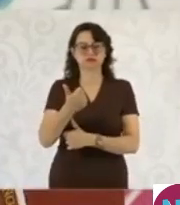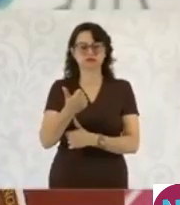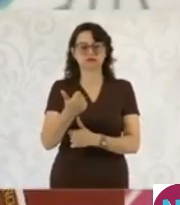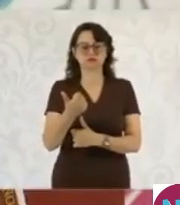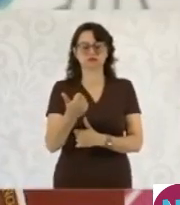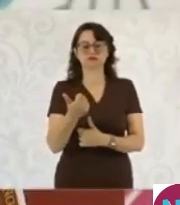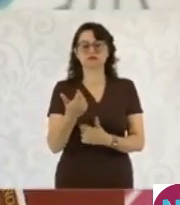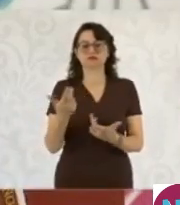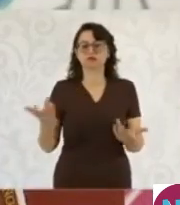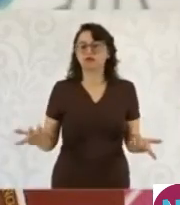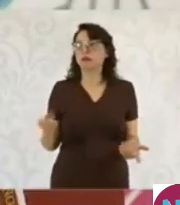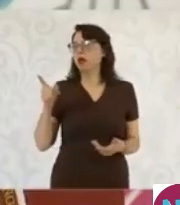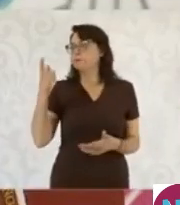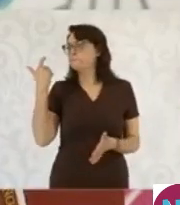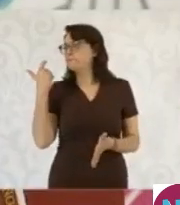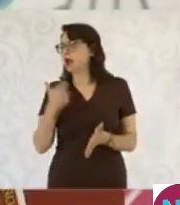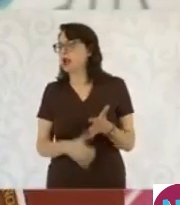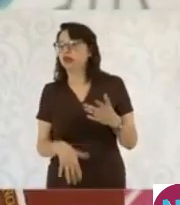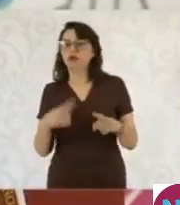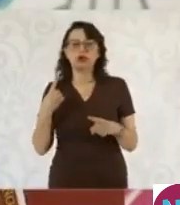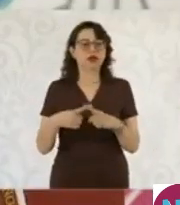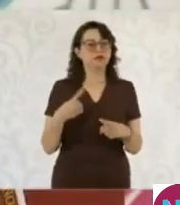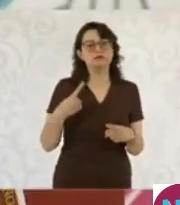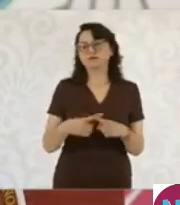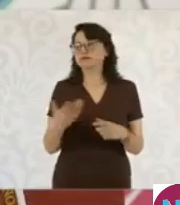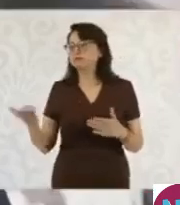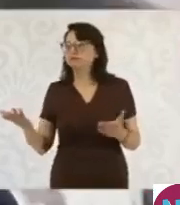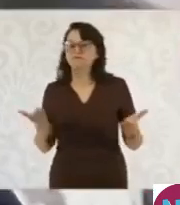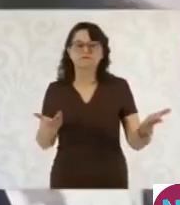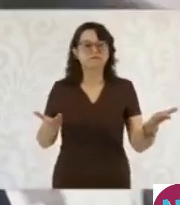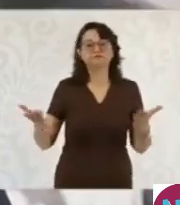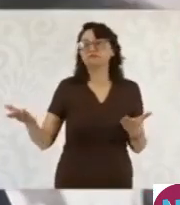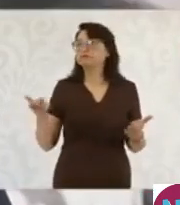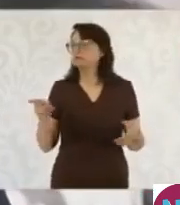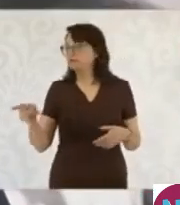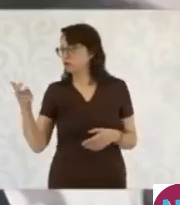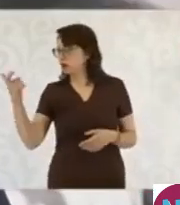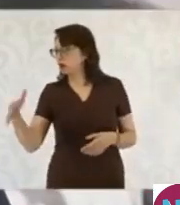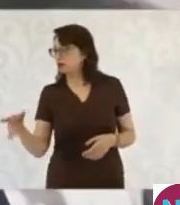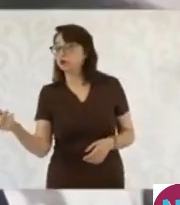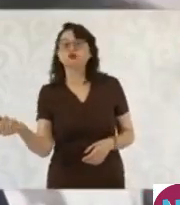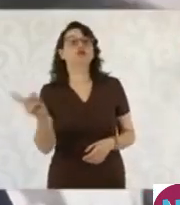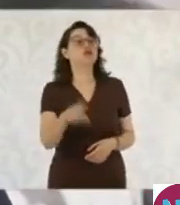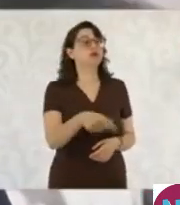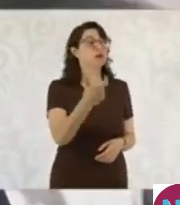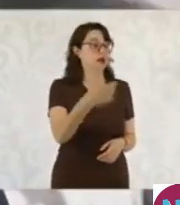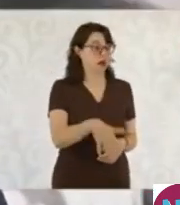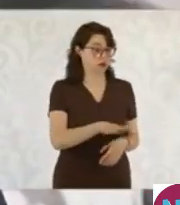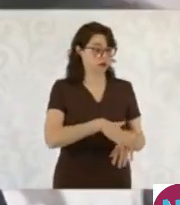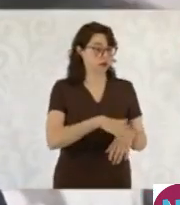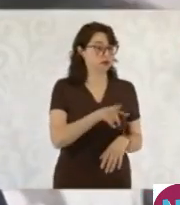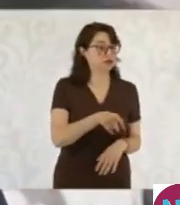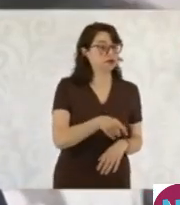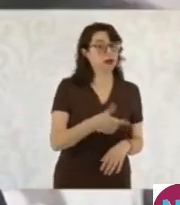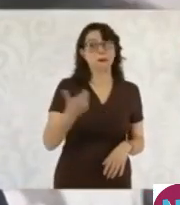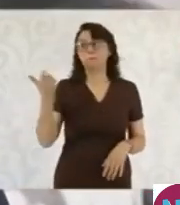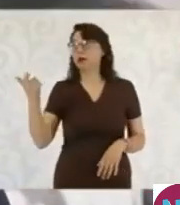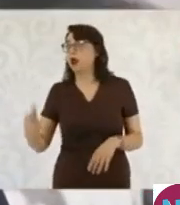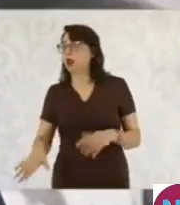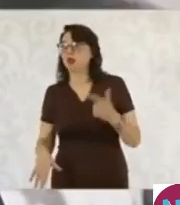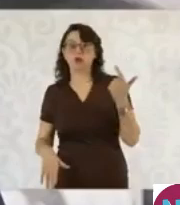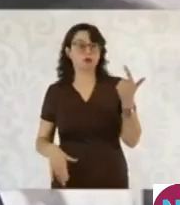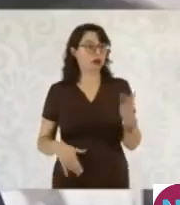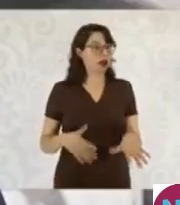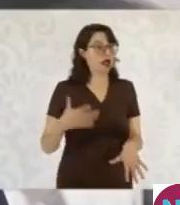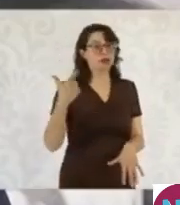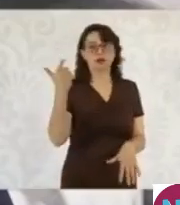decir, ¿quién dio el precio más bajo? Alguien quiere ofertar más abajo, nos llevamos muchas rondas, entonces en vez de hacer una